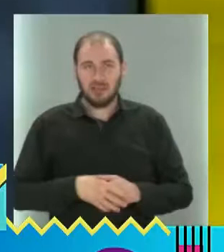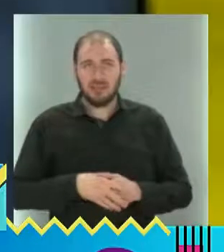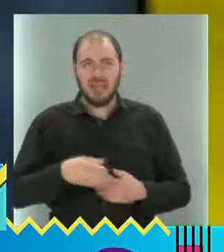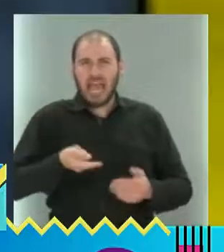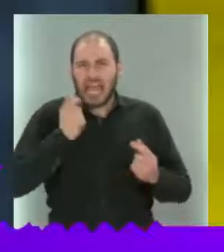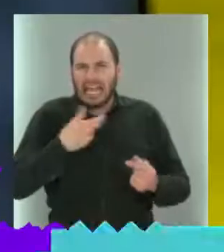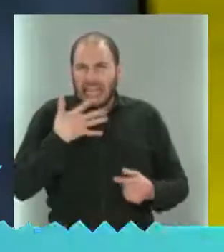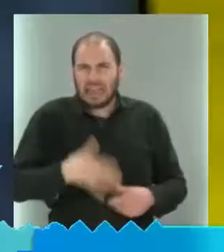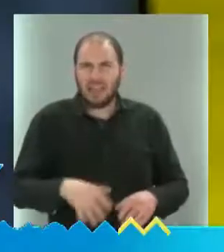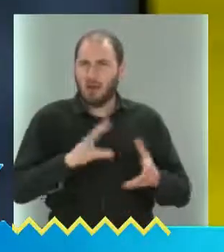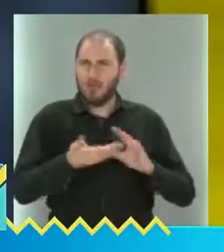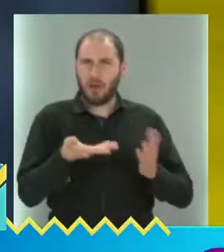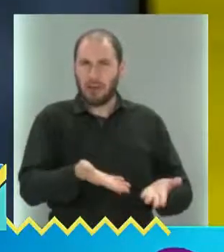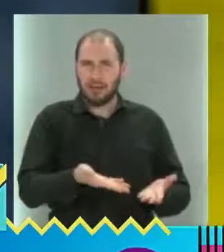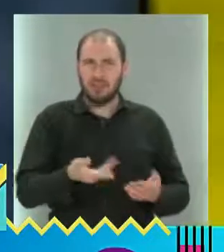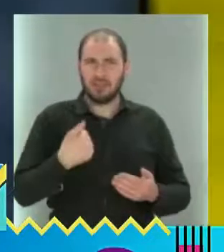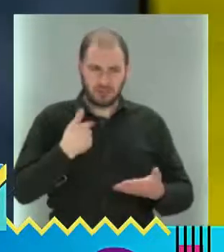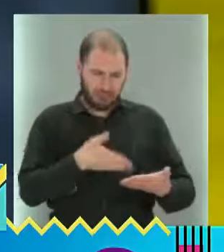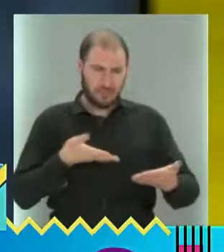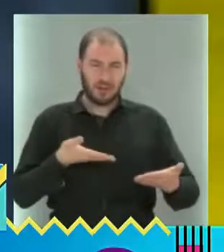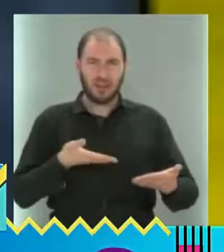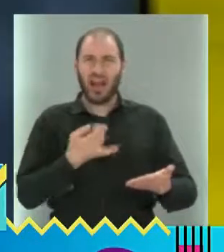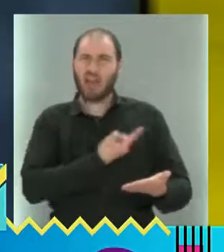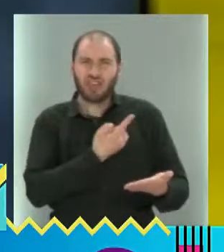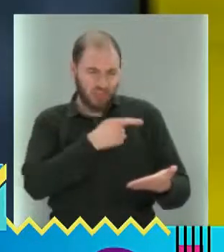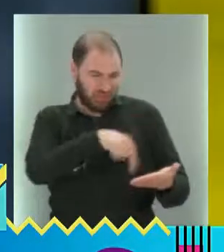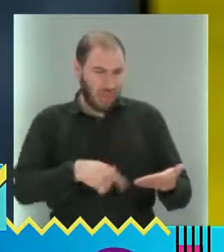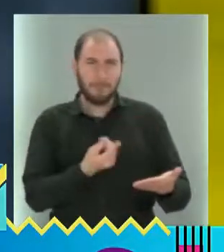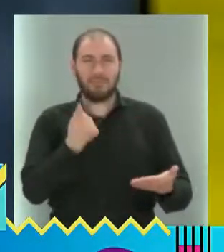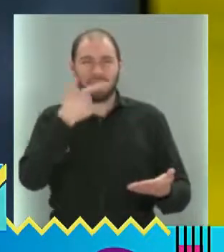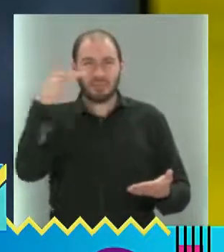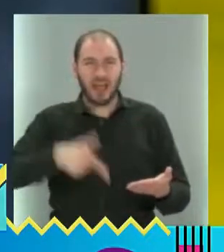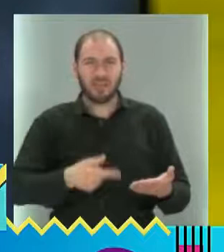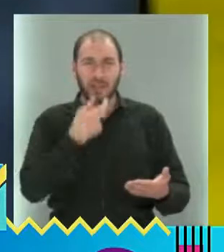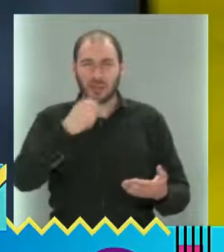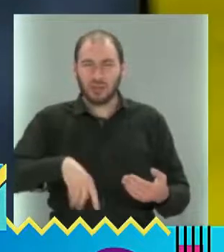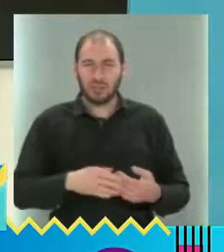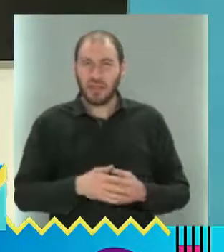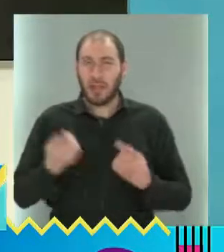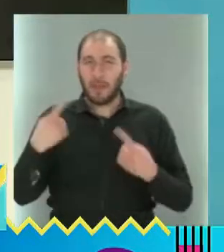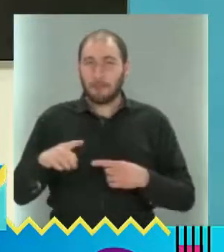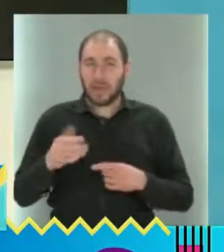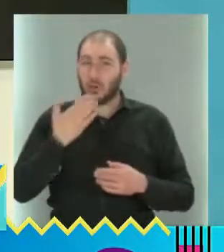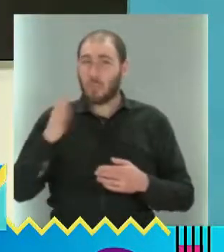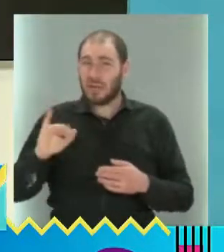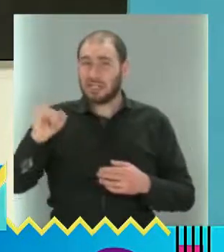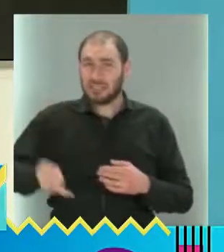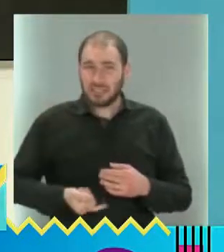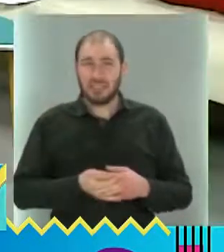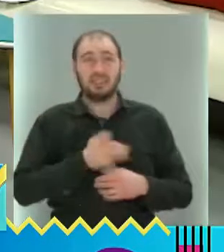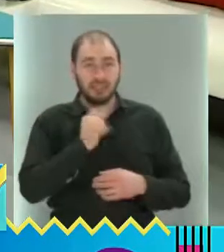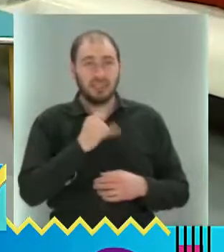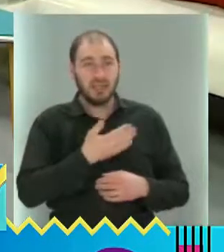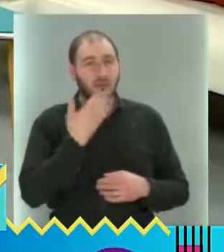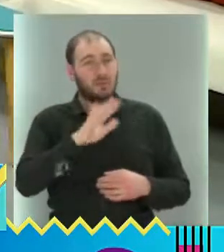quién interpretó eso del decreto. Yo cuando lo agarré dije, ¿dónde dice acá que el precio de la nafta en Mendoza? Pero entonces sí se cumple con esa formación en el